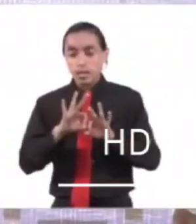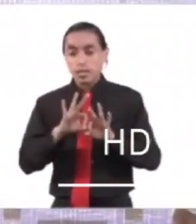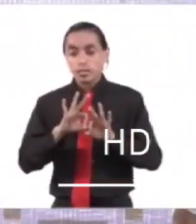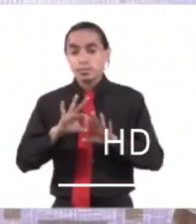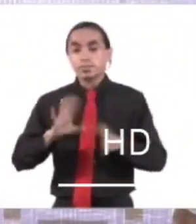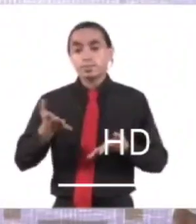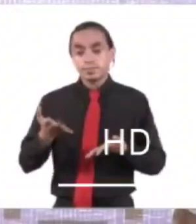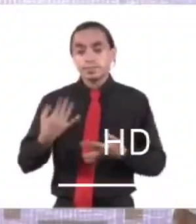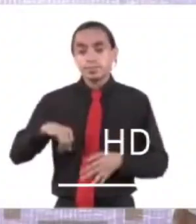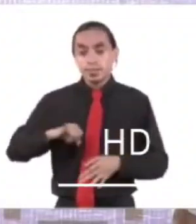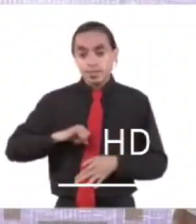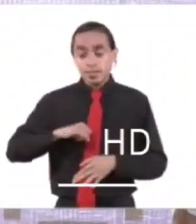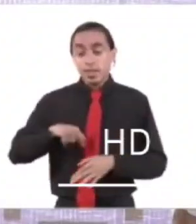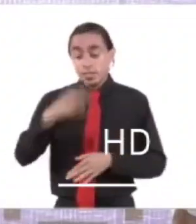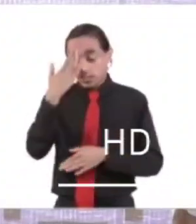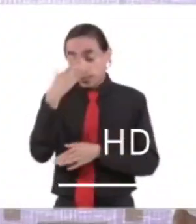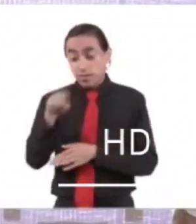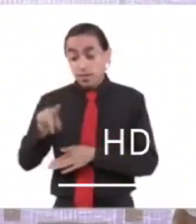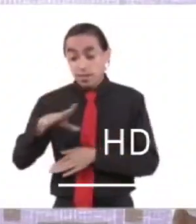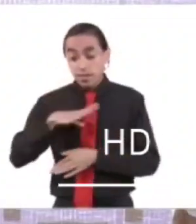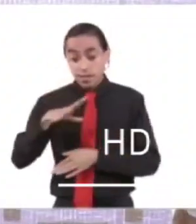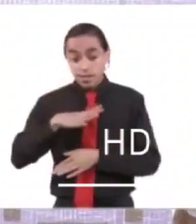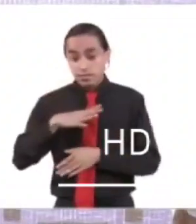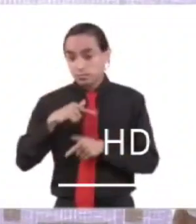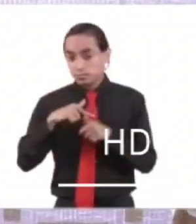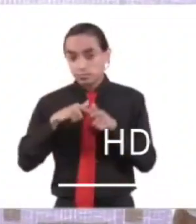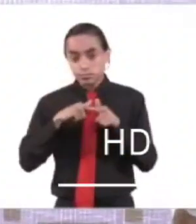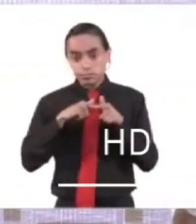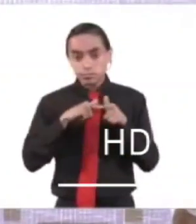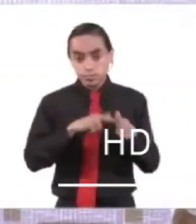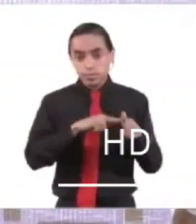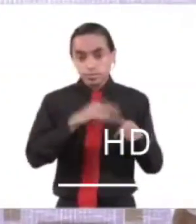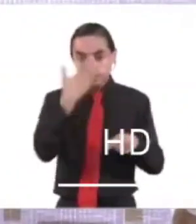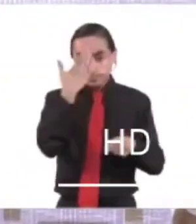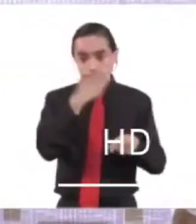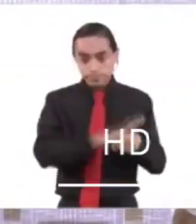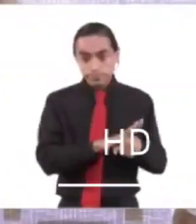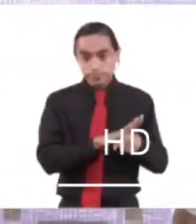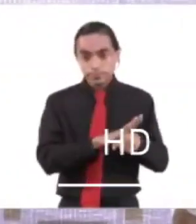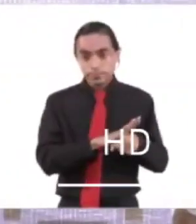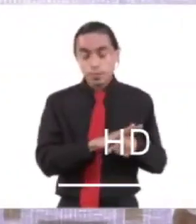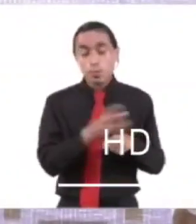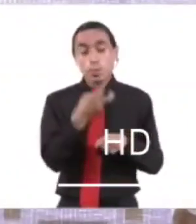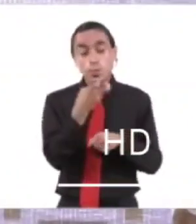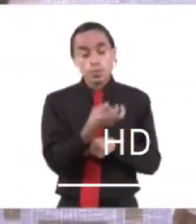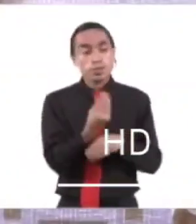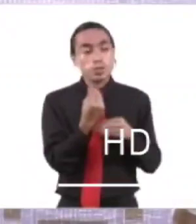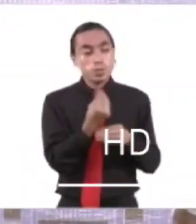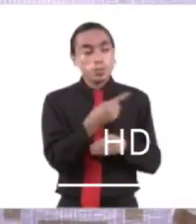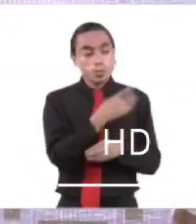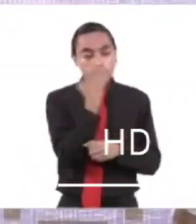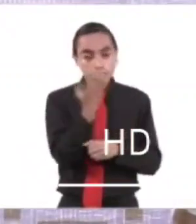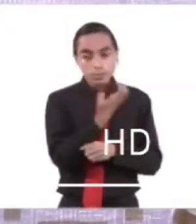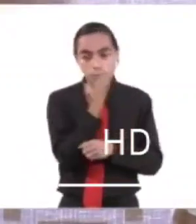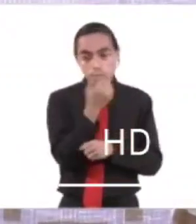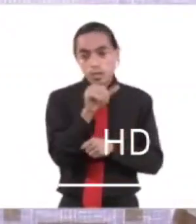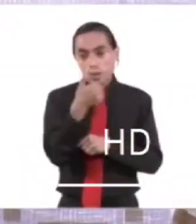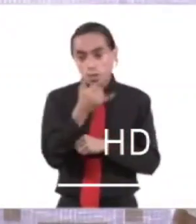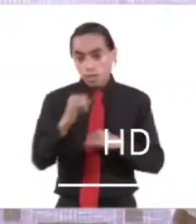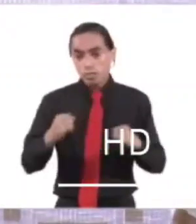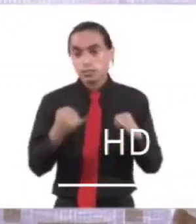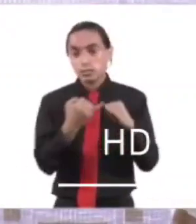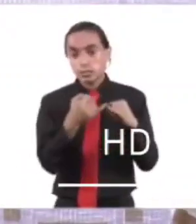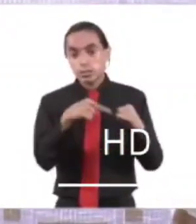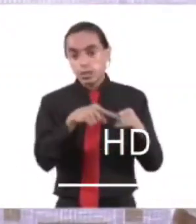hizo. Y por eso muchas escuelas u otras instituciones